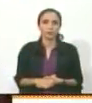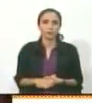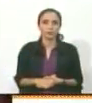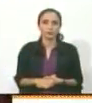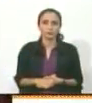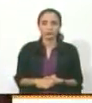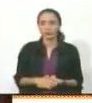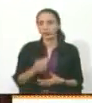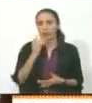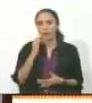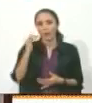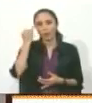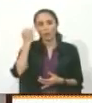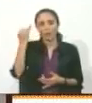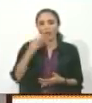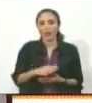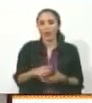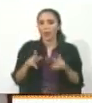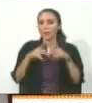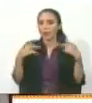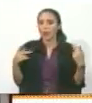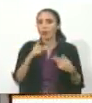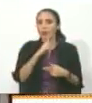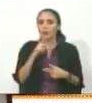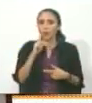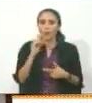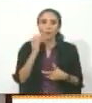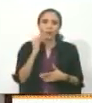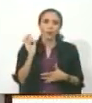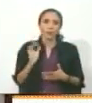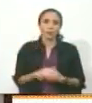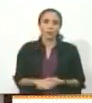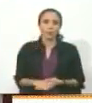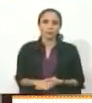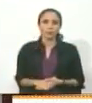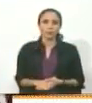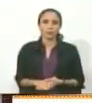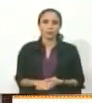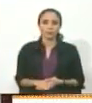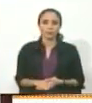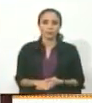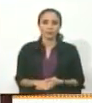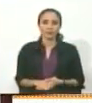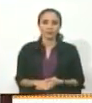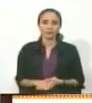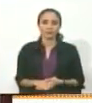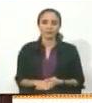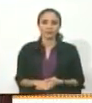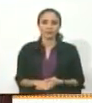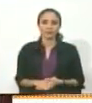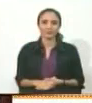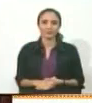Qué sé yo. Por ejemplo, el Wall Street Furrial.